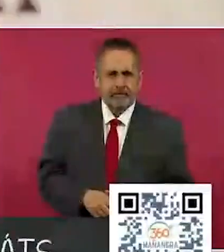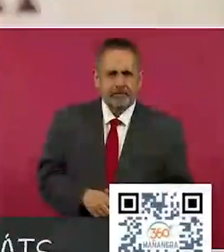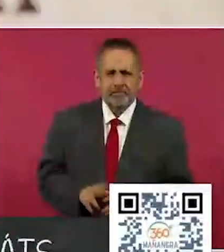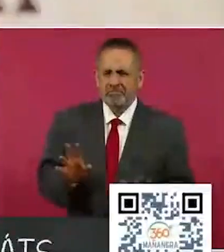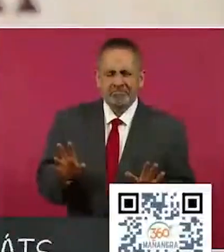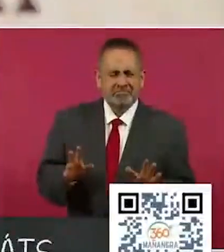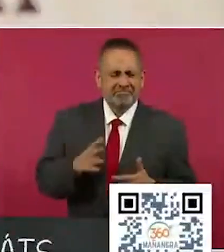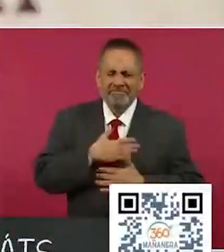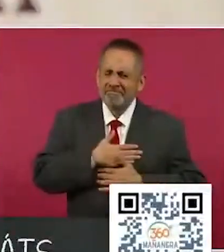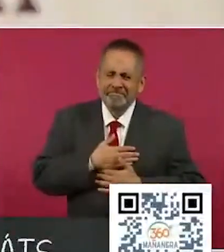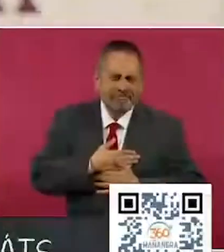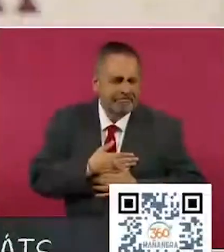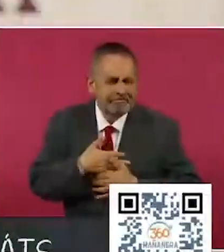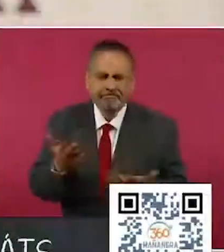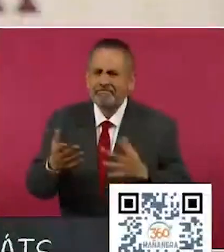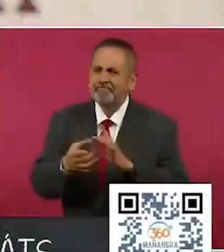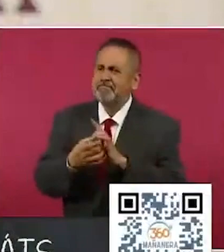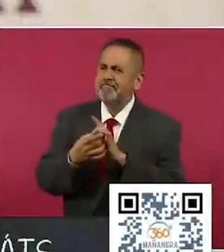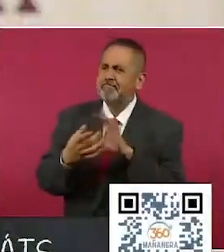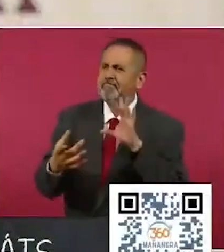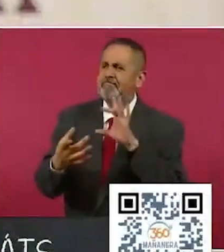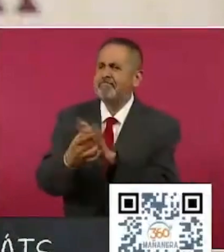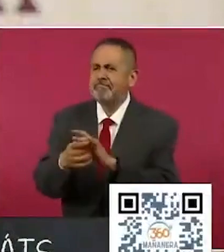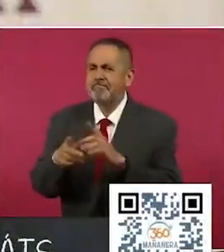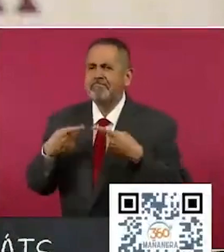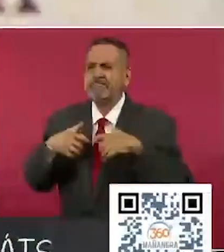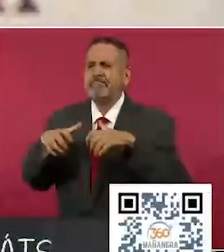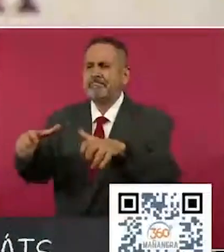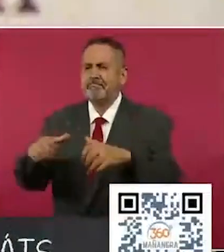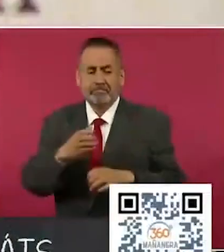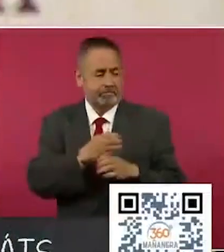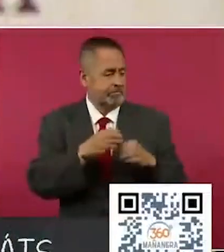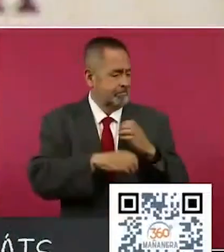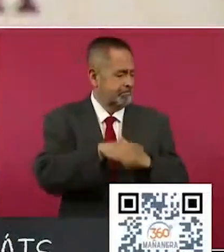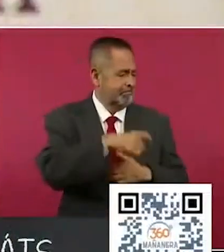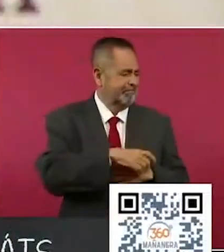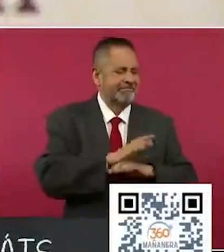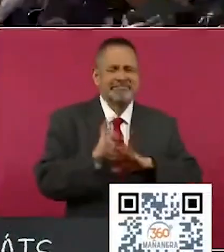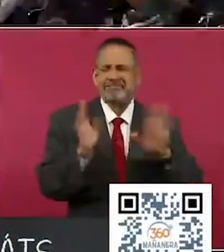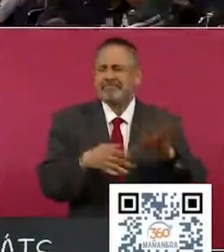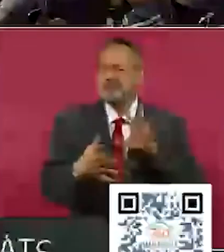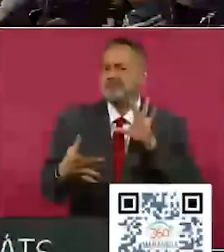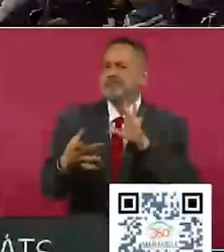Desprendido completamente de lo material.